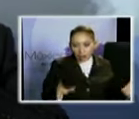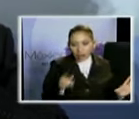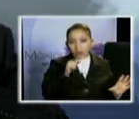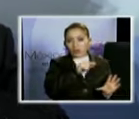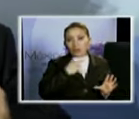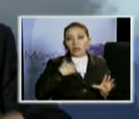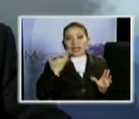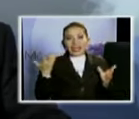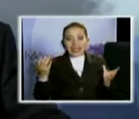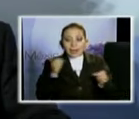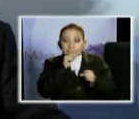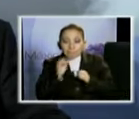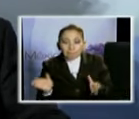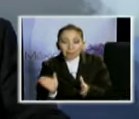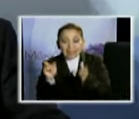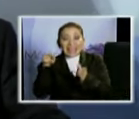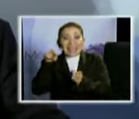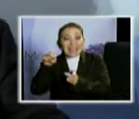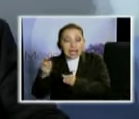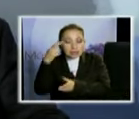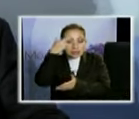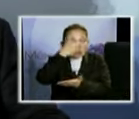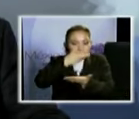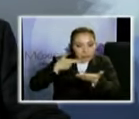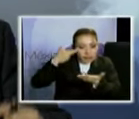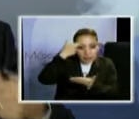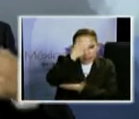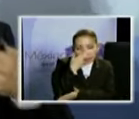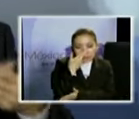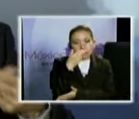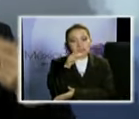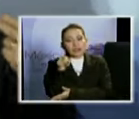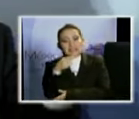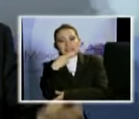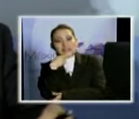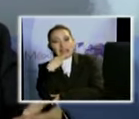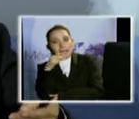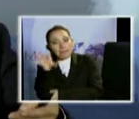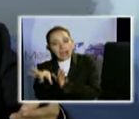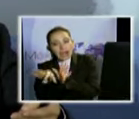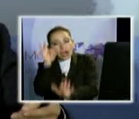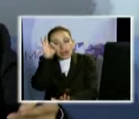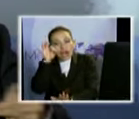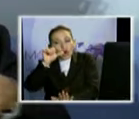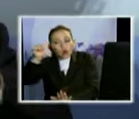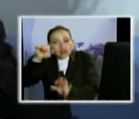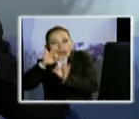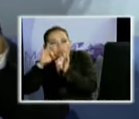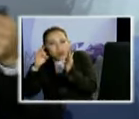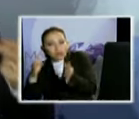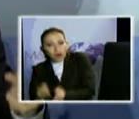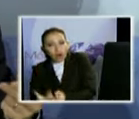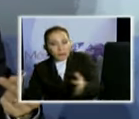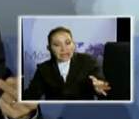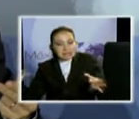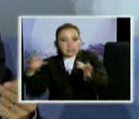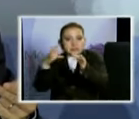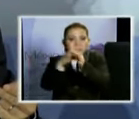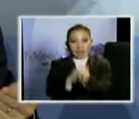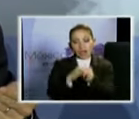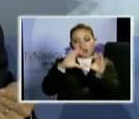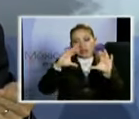que está promoviendo es una revisión que nos permita encontrar esas alternativas de manera conjunta a